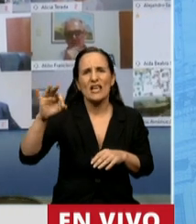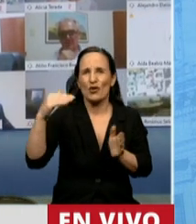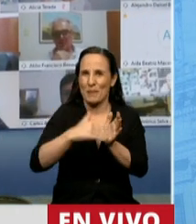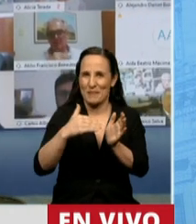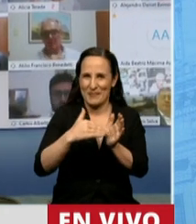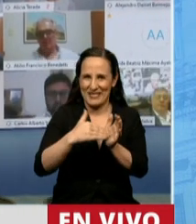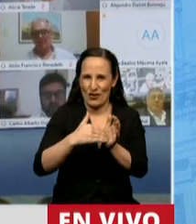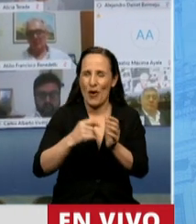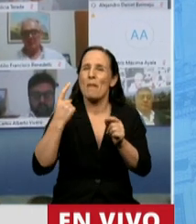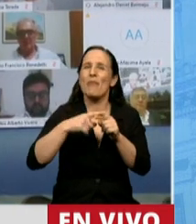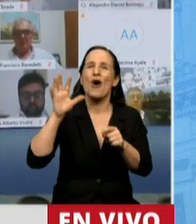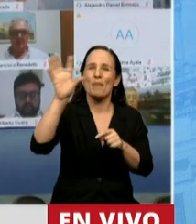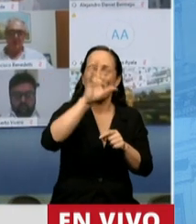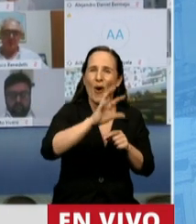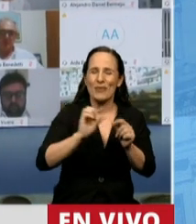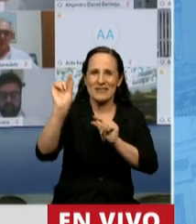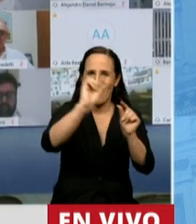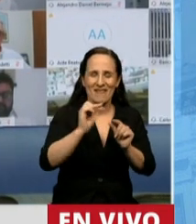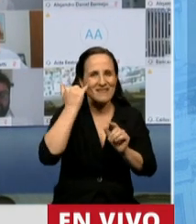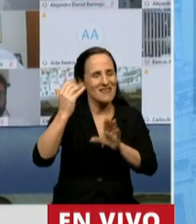se descuenta de la coparticipación